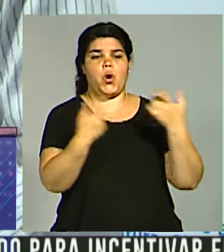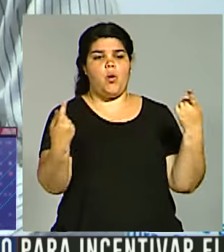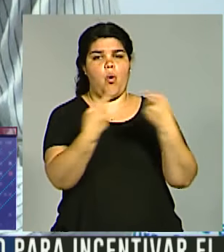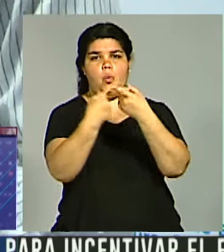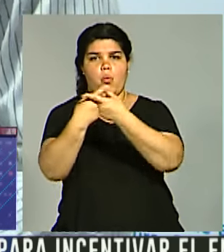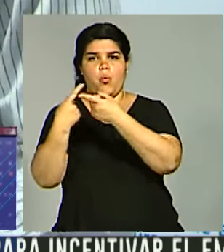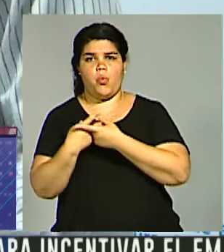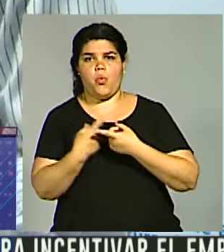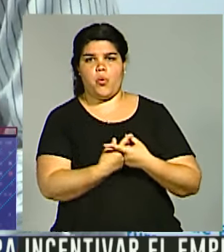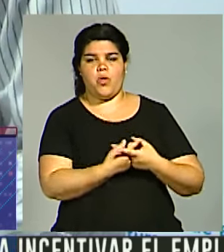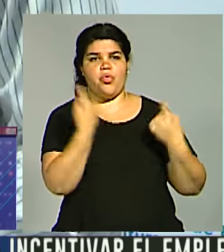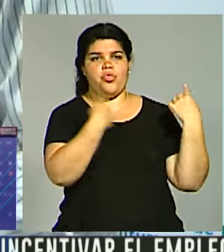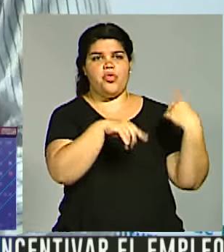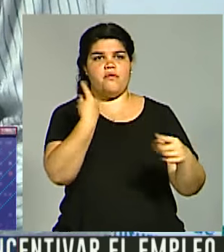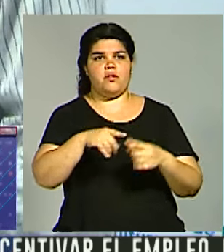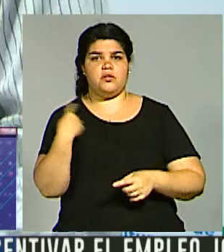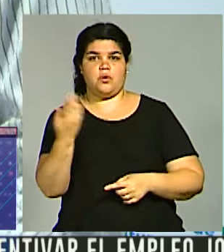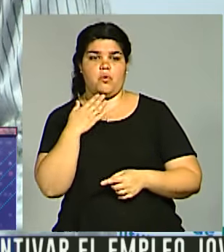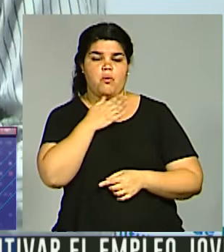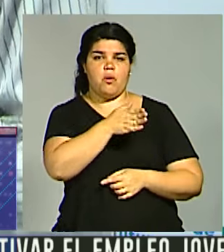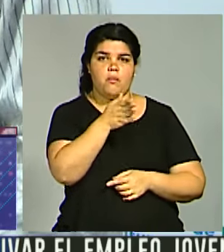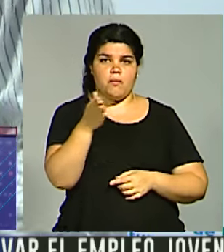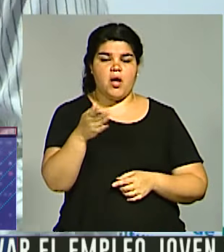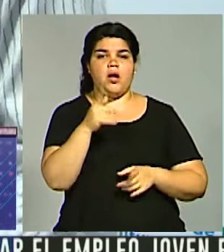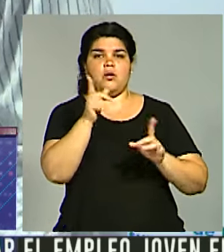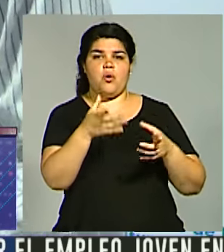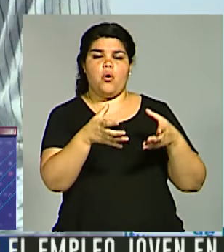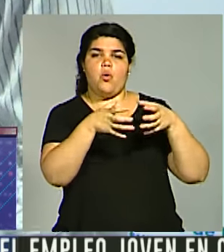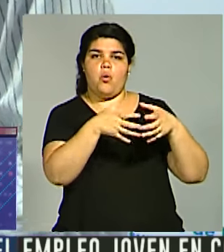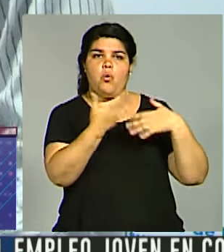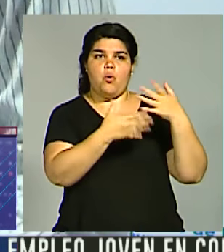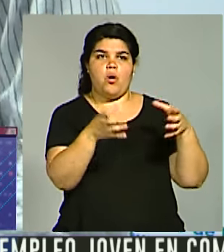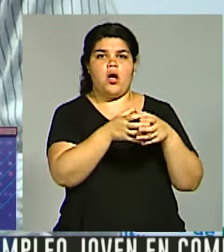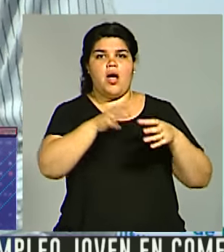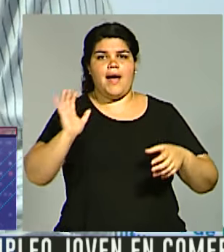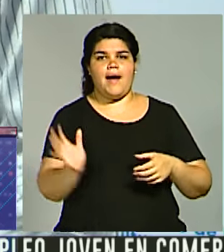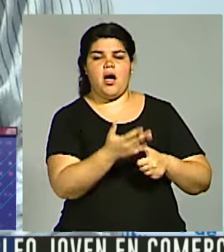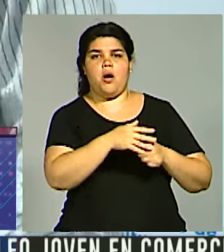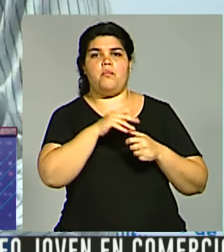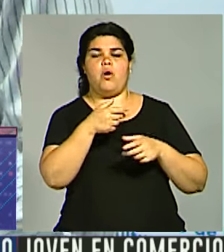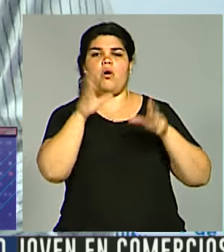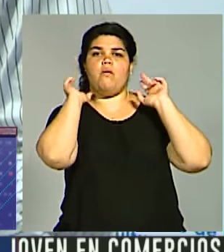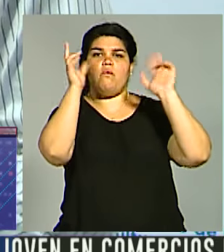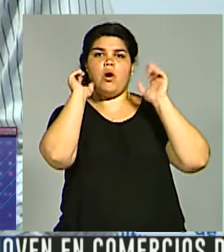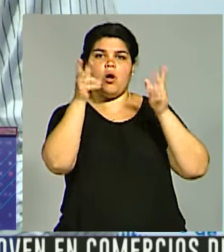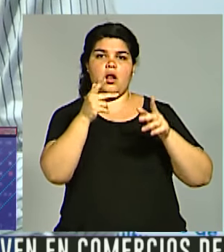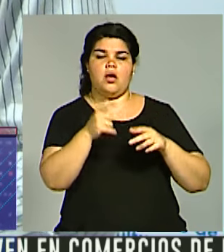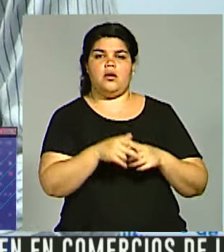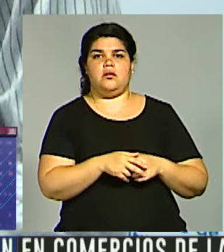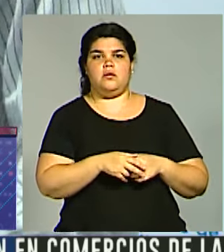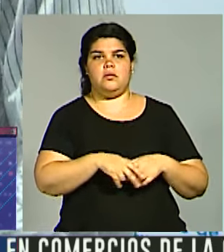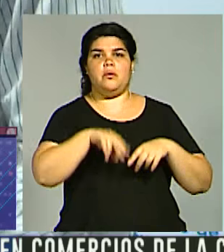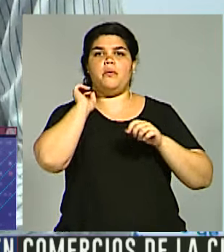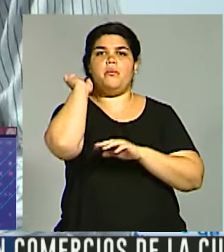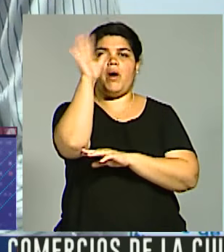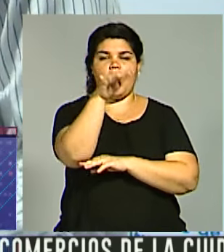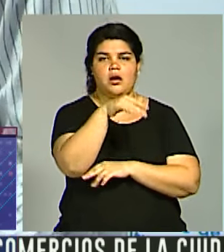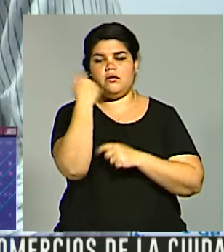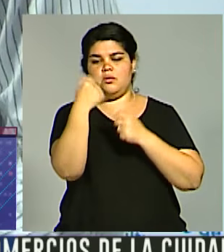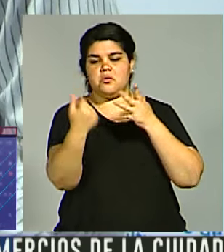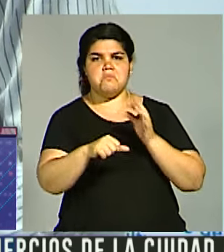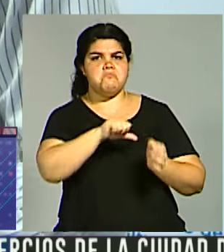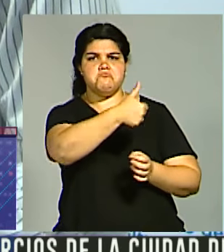estado en los juegos de equipo, en handball, vóley, fútbol, básquet, ya han empezado algunos torneos con muy buenos resultados, con